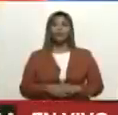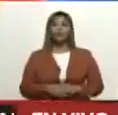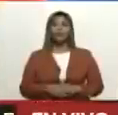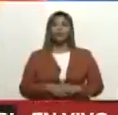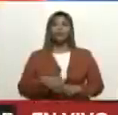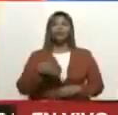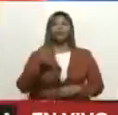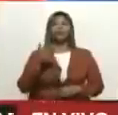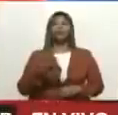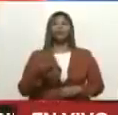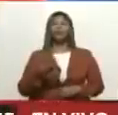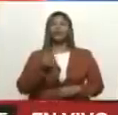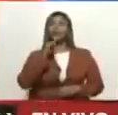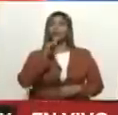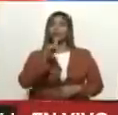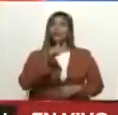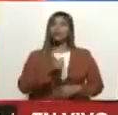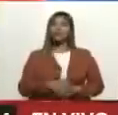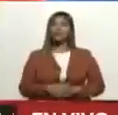importantes anuncios